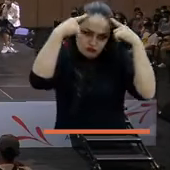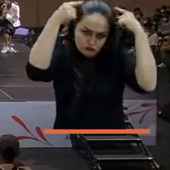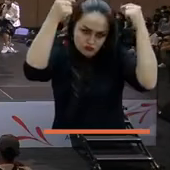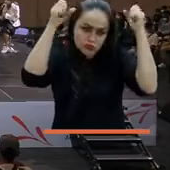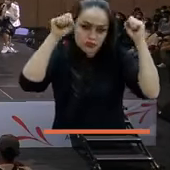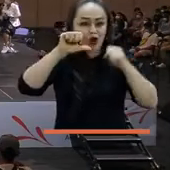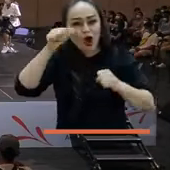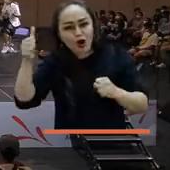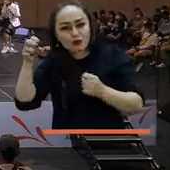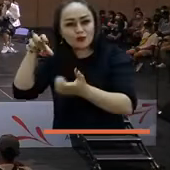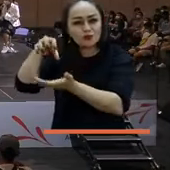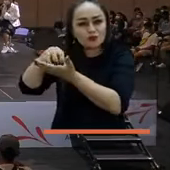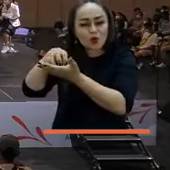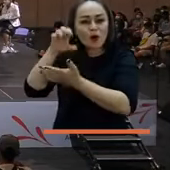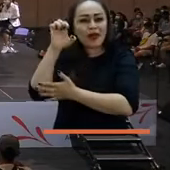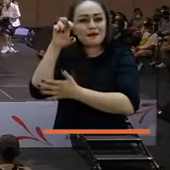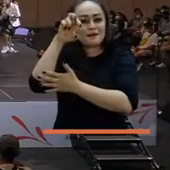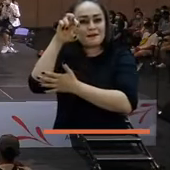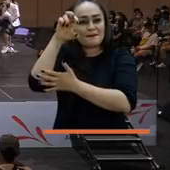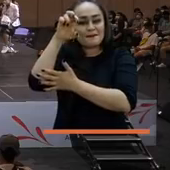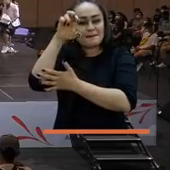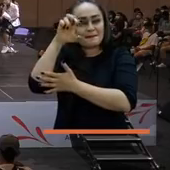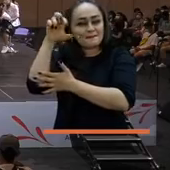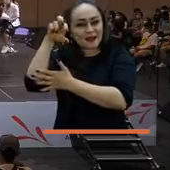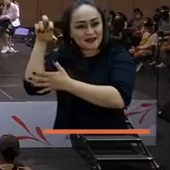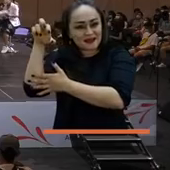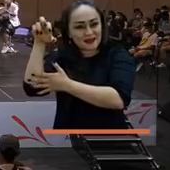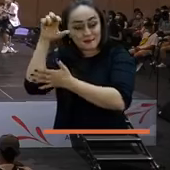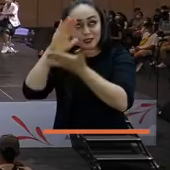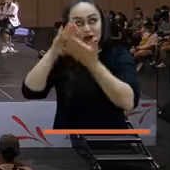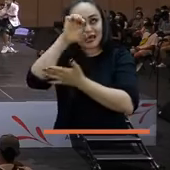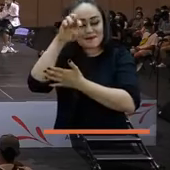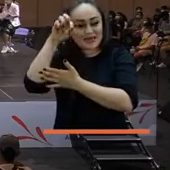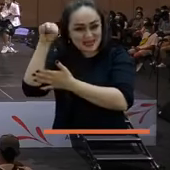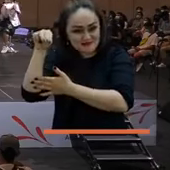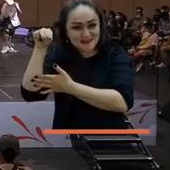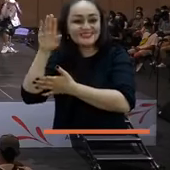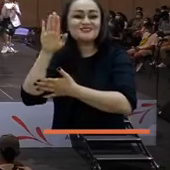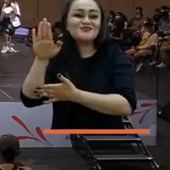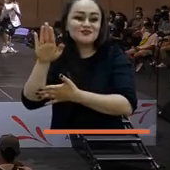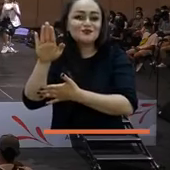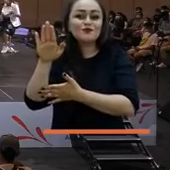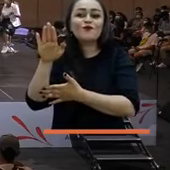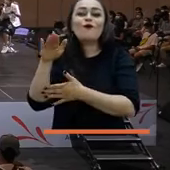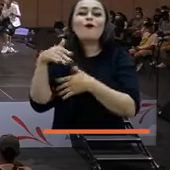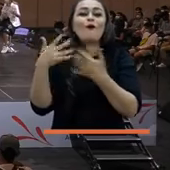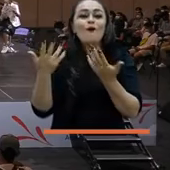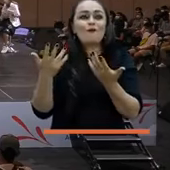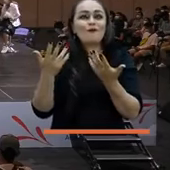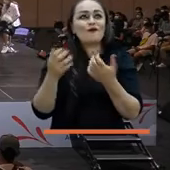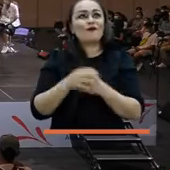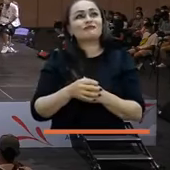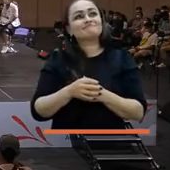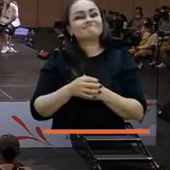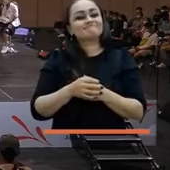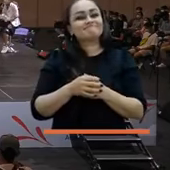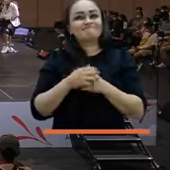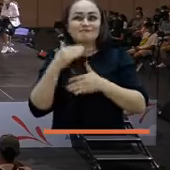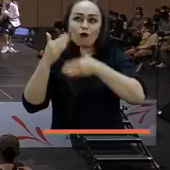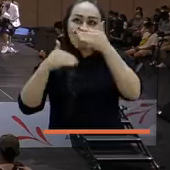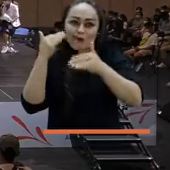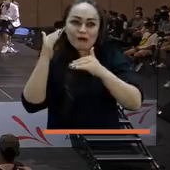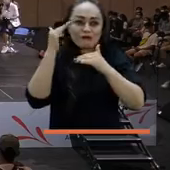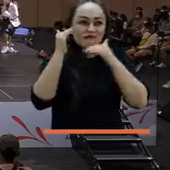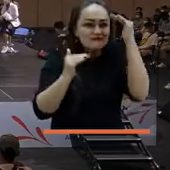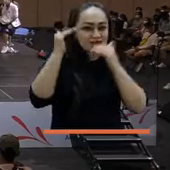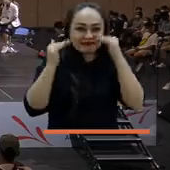públicas para incluir justamente el trabajo de las mujeres y que no se vea esta desigualdad y esta brecha que ha sido histórica en